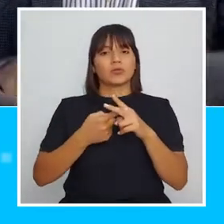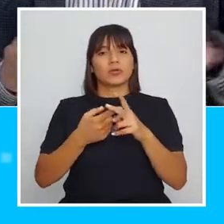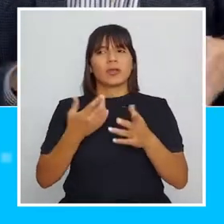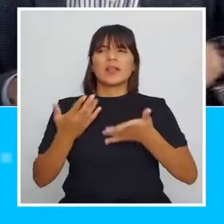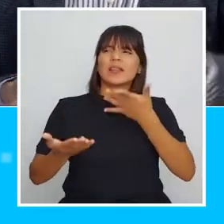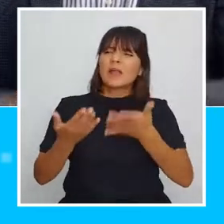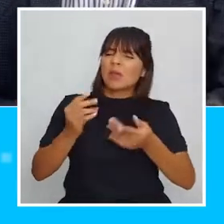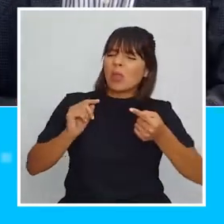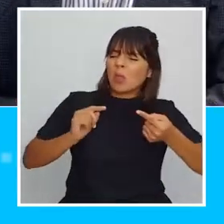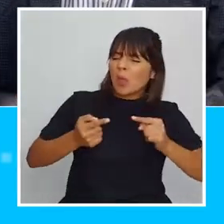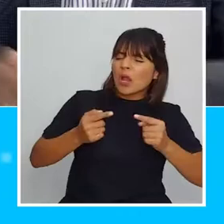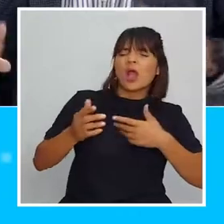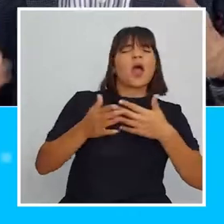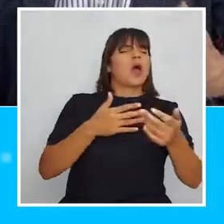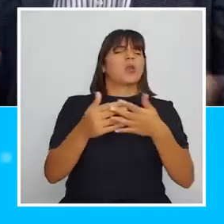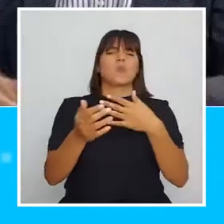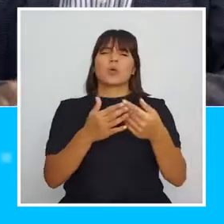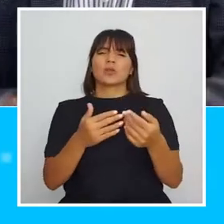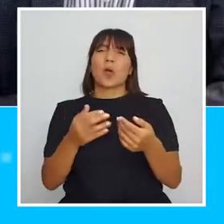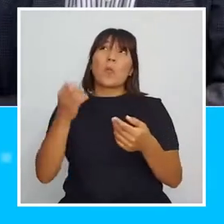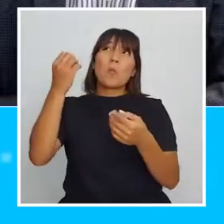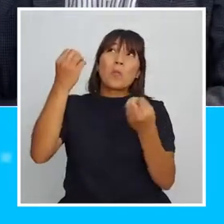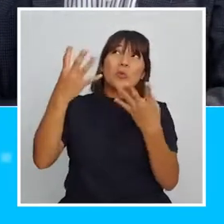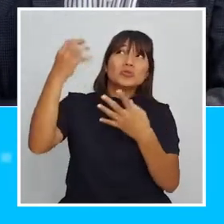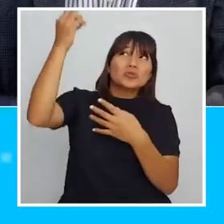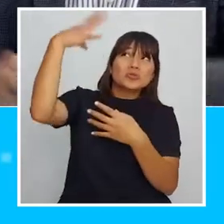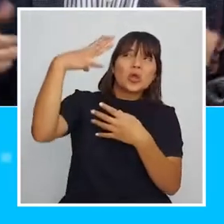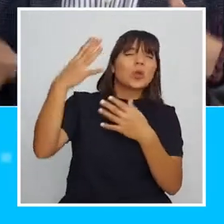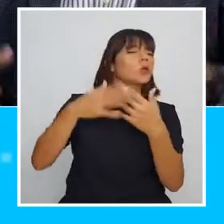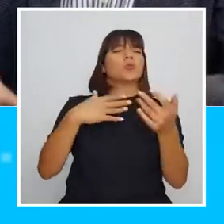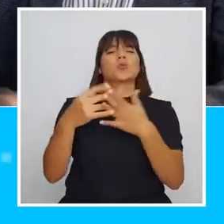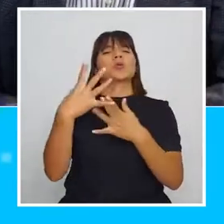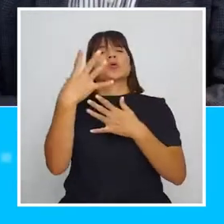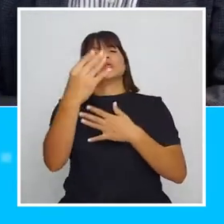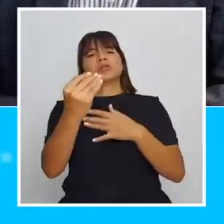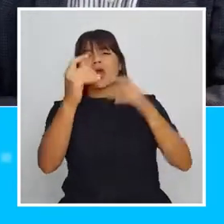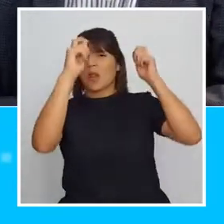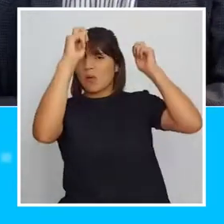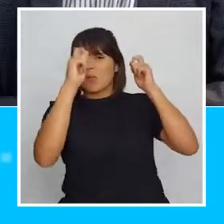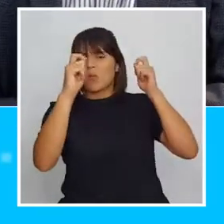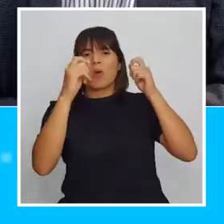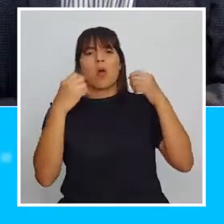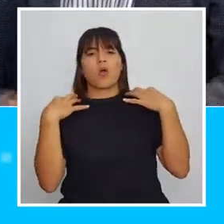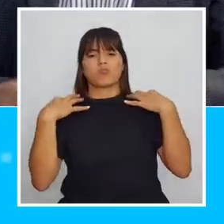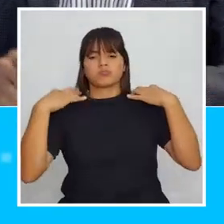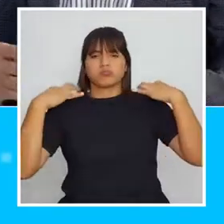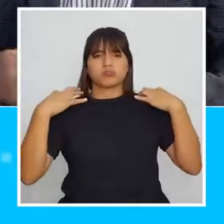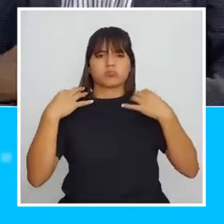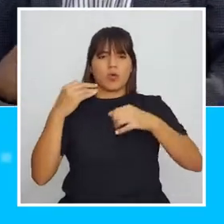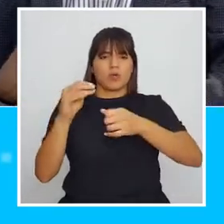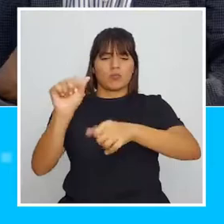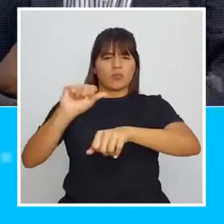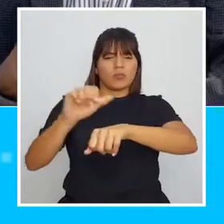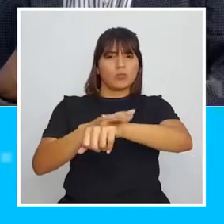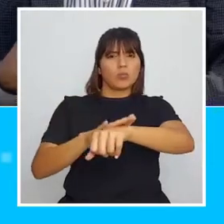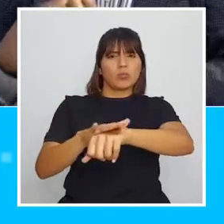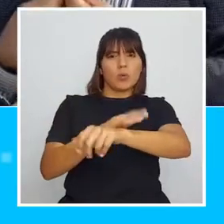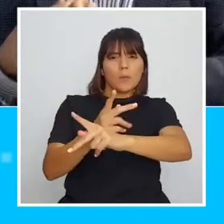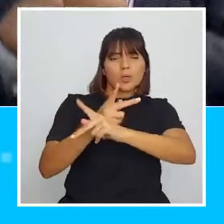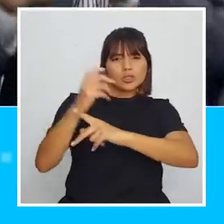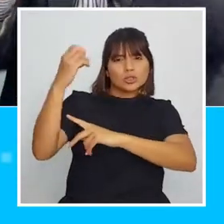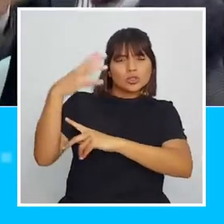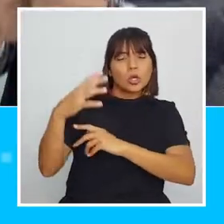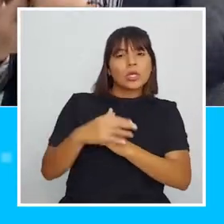froto. Que hizo mucho sol, me pongo un bloqueador, me pongo una buena camiseta. O sea, si